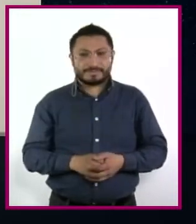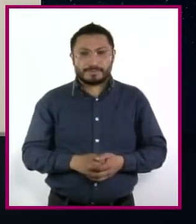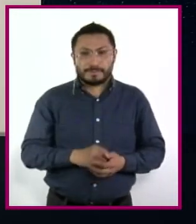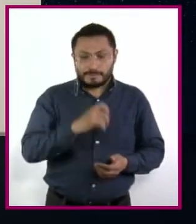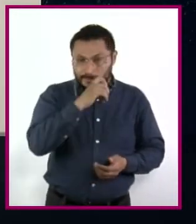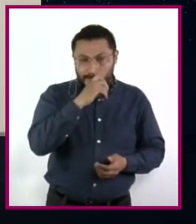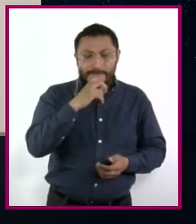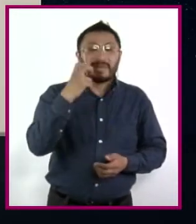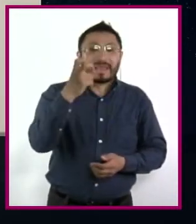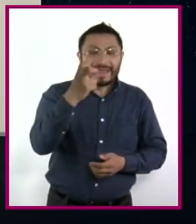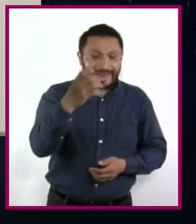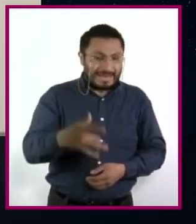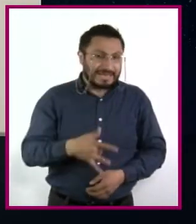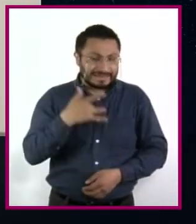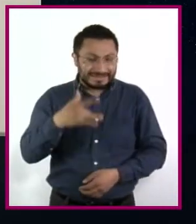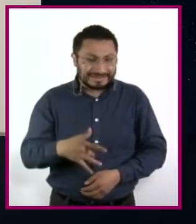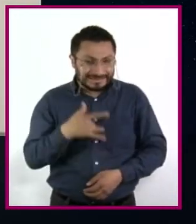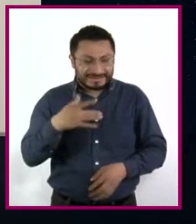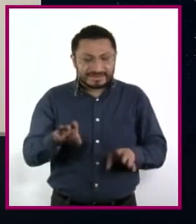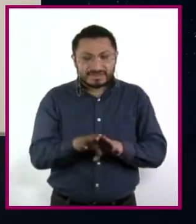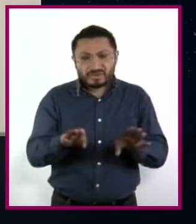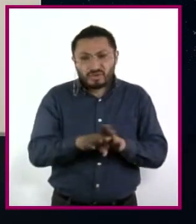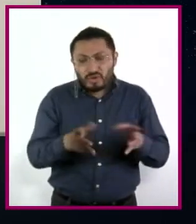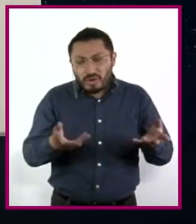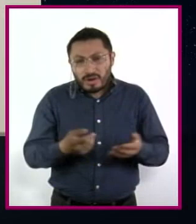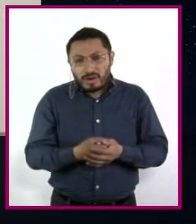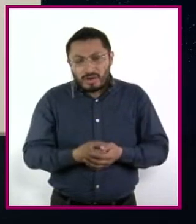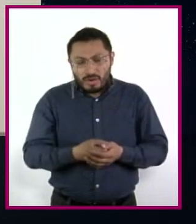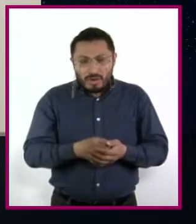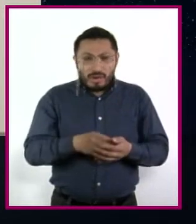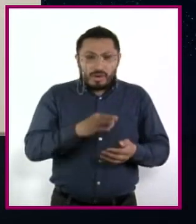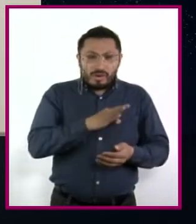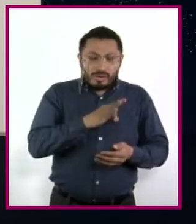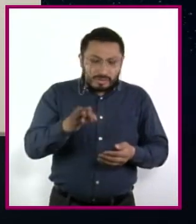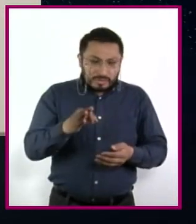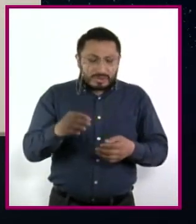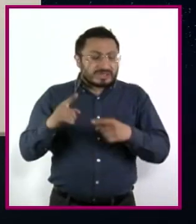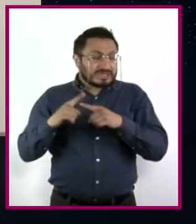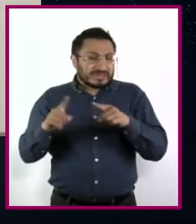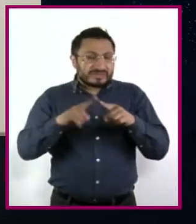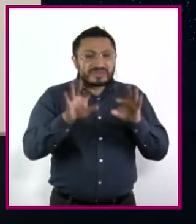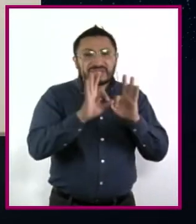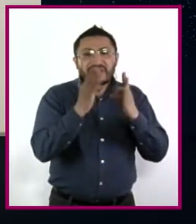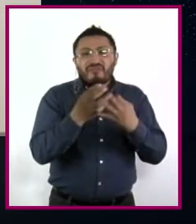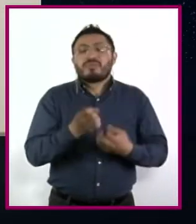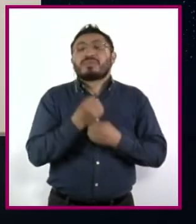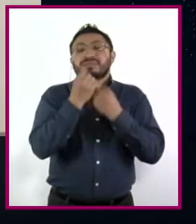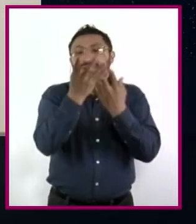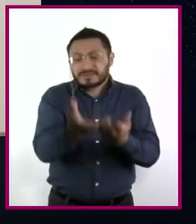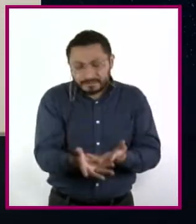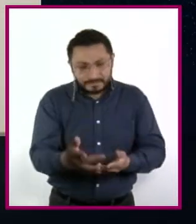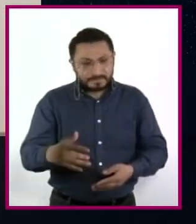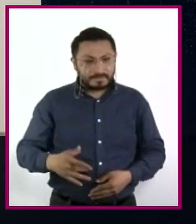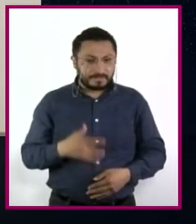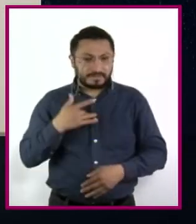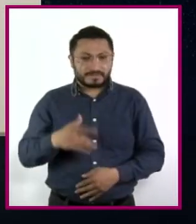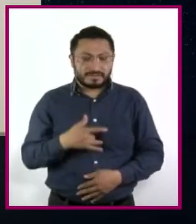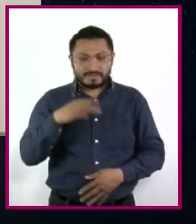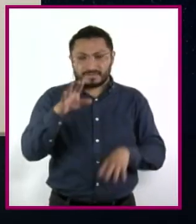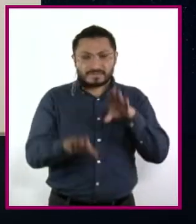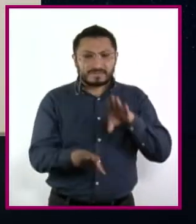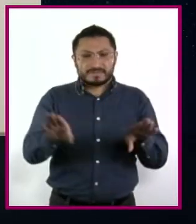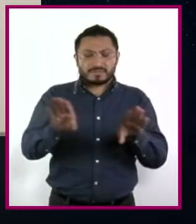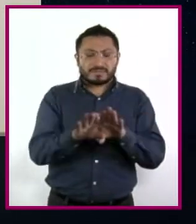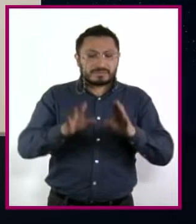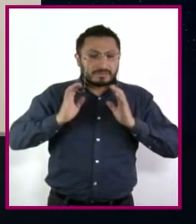Esa emoción va a salir, puede salir de diferentes maneras. Generalmente puede salir por medio de la